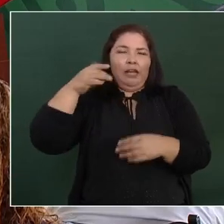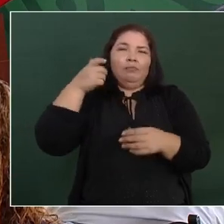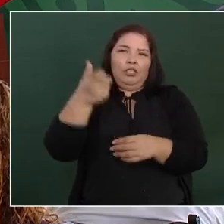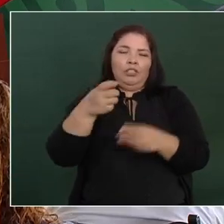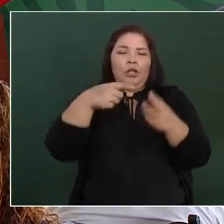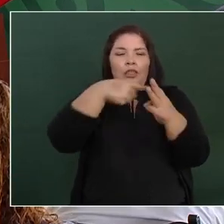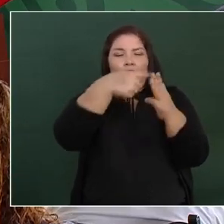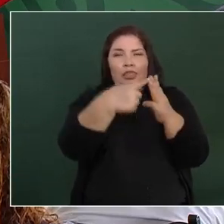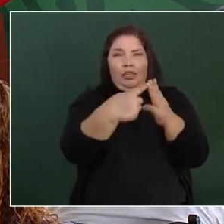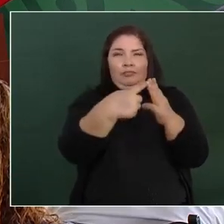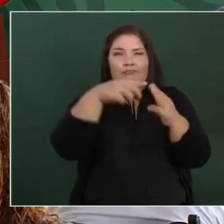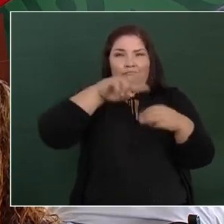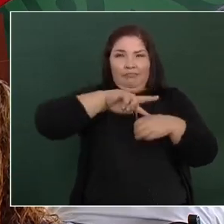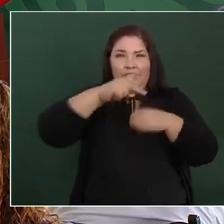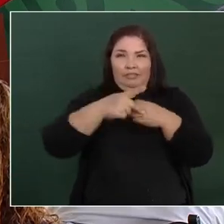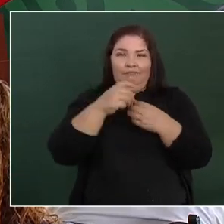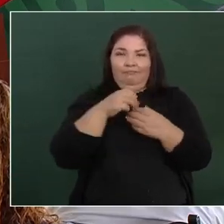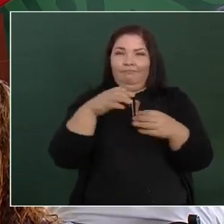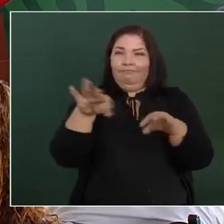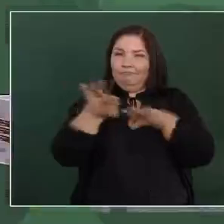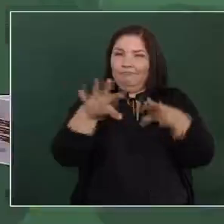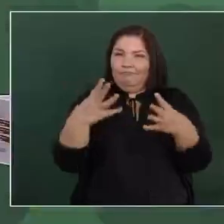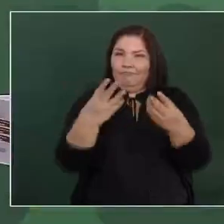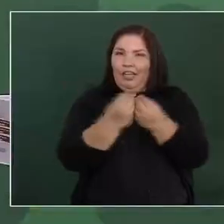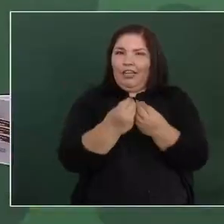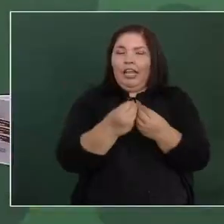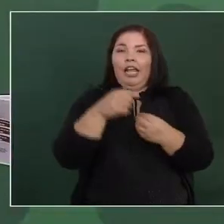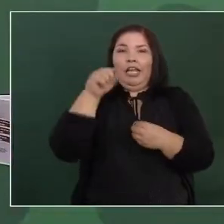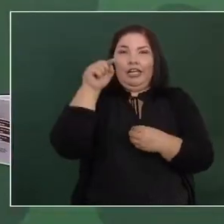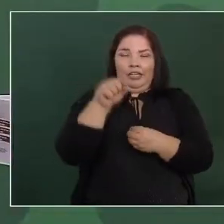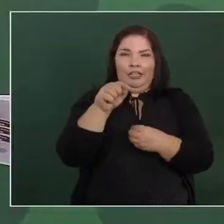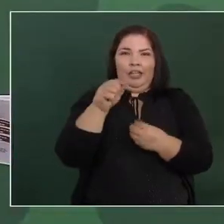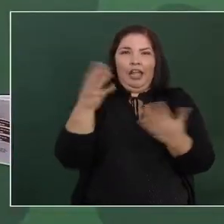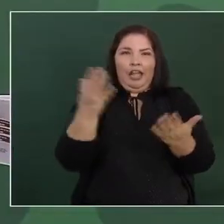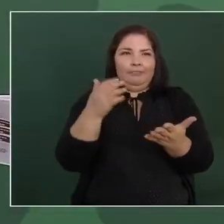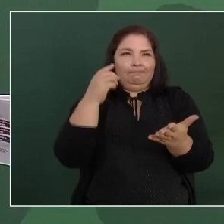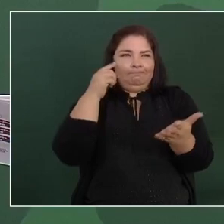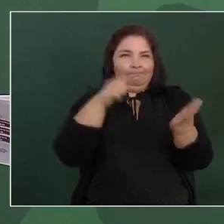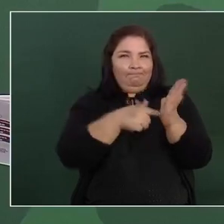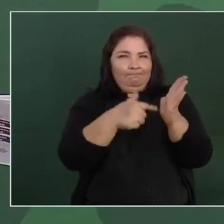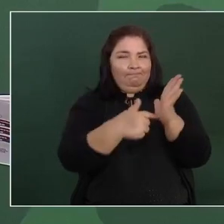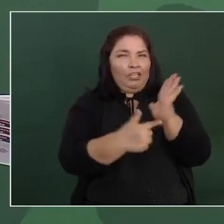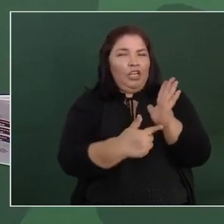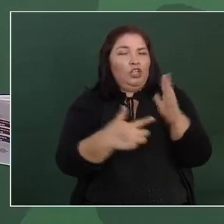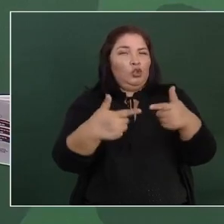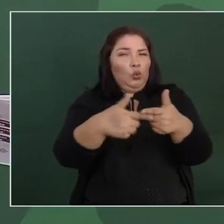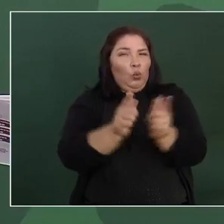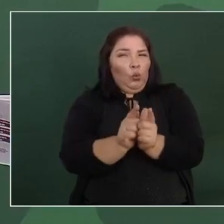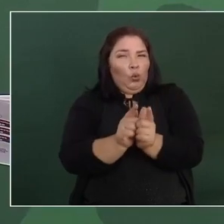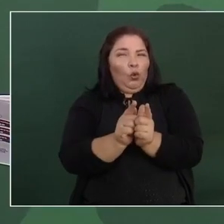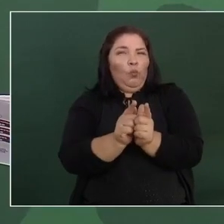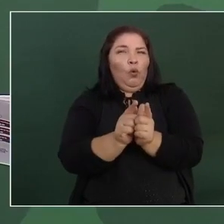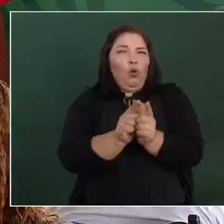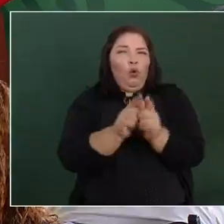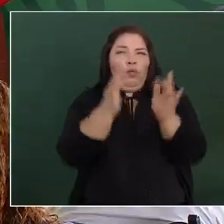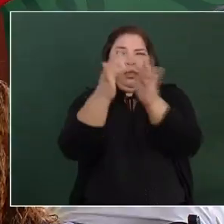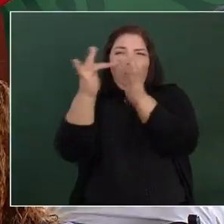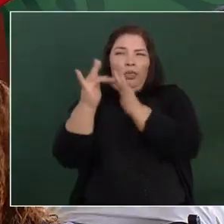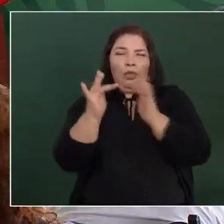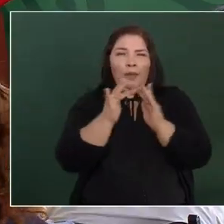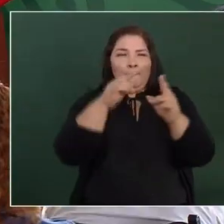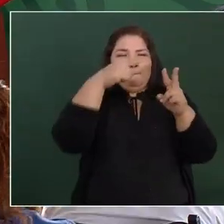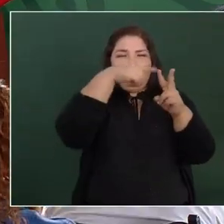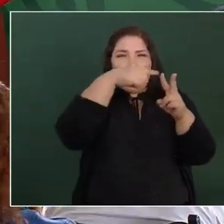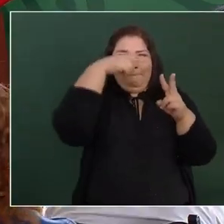los que estamos involucrados y ellos establecieron que se va a hacer un grupo de contacto trilateral,